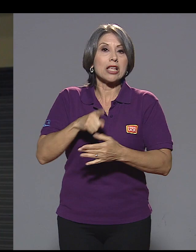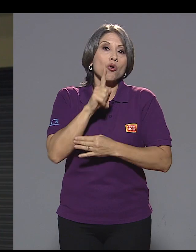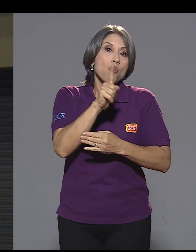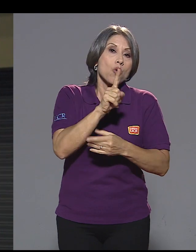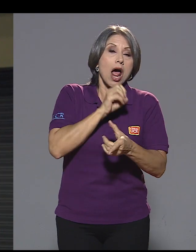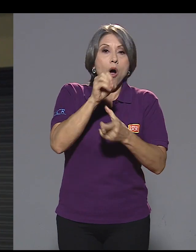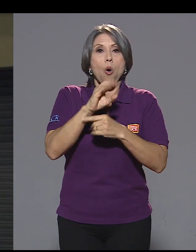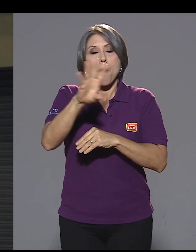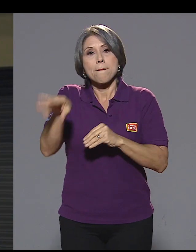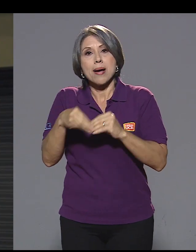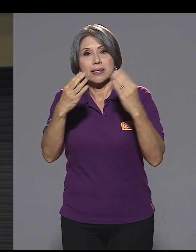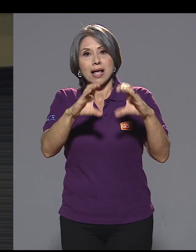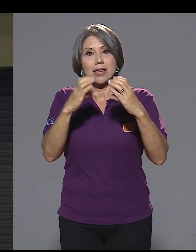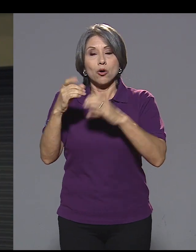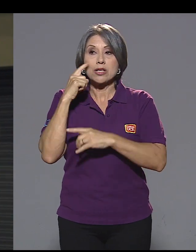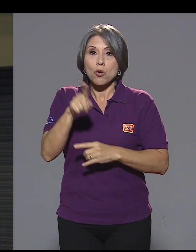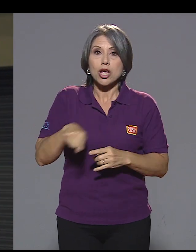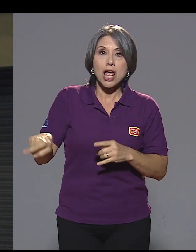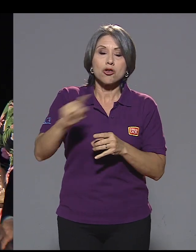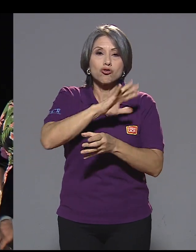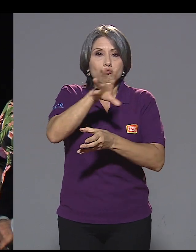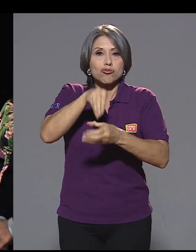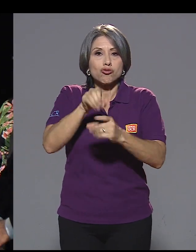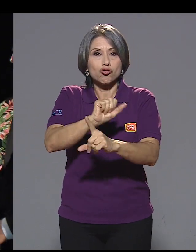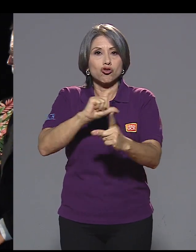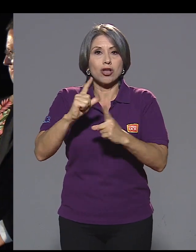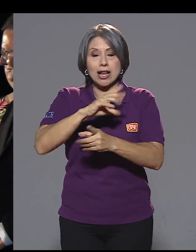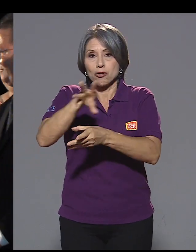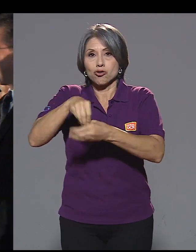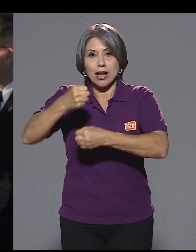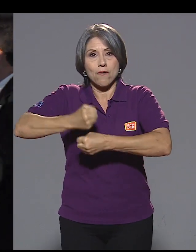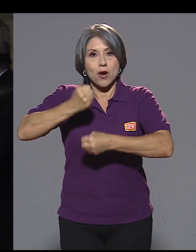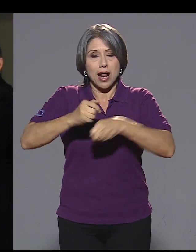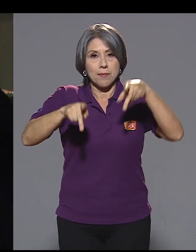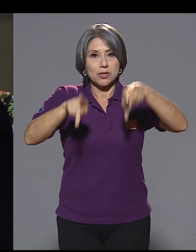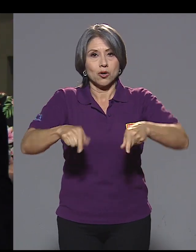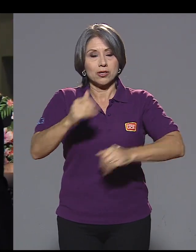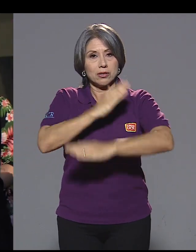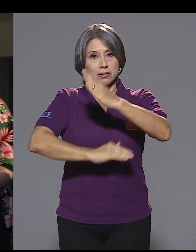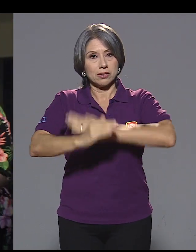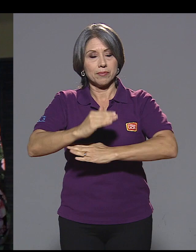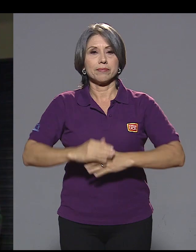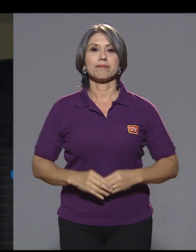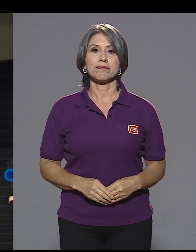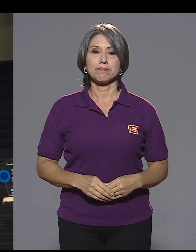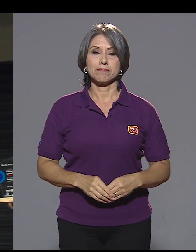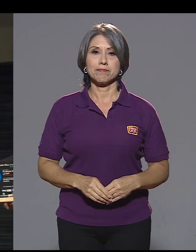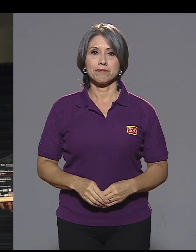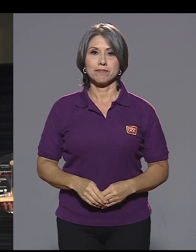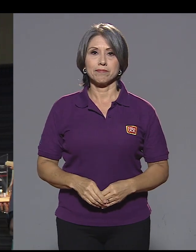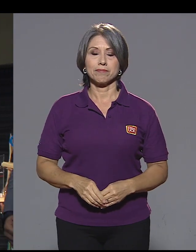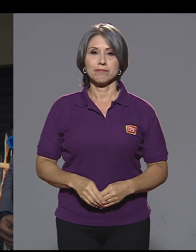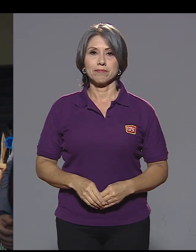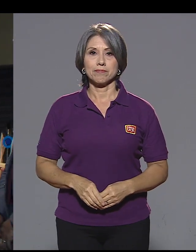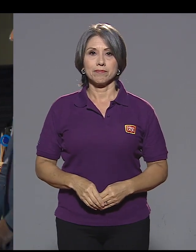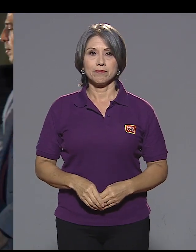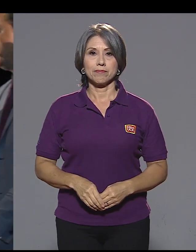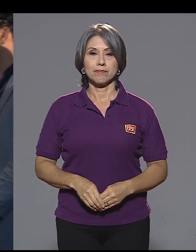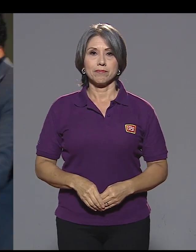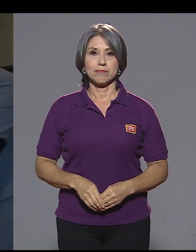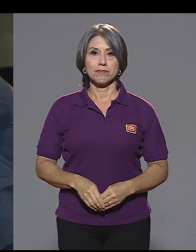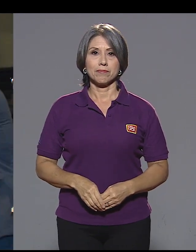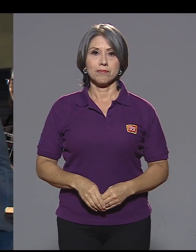más categorías por sus prácticas de inclusión social y laboral de personas con discapacidad.